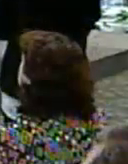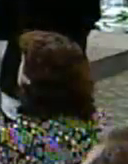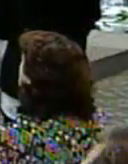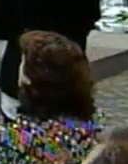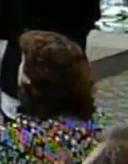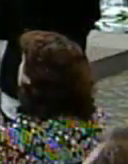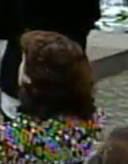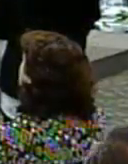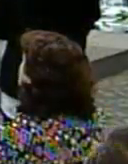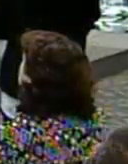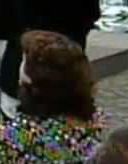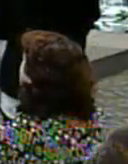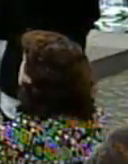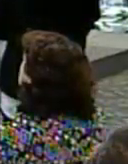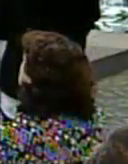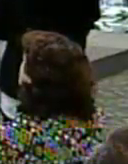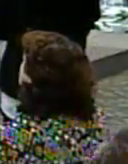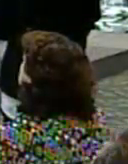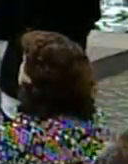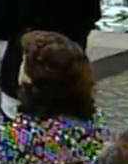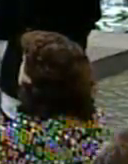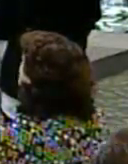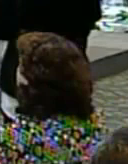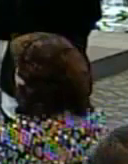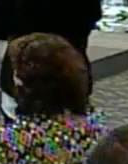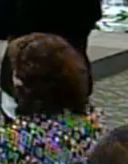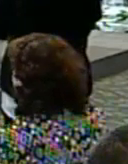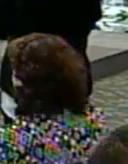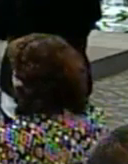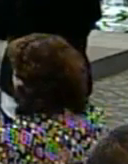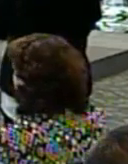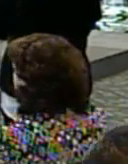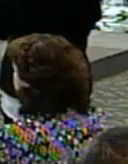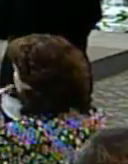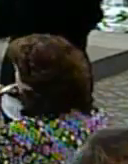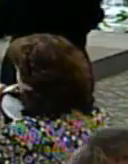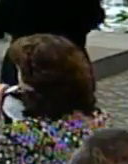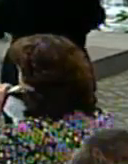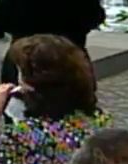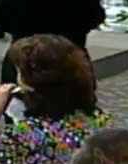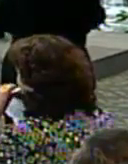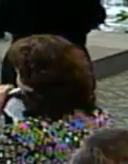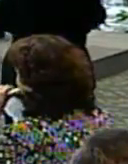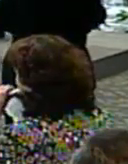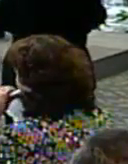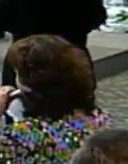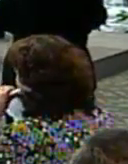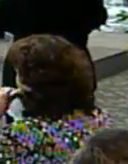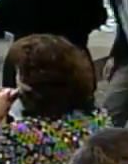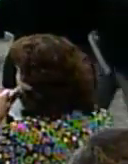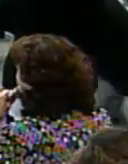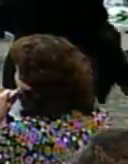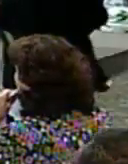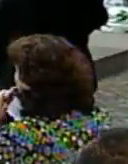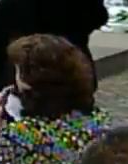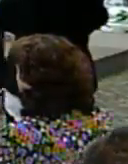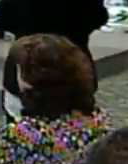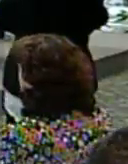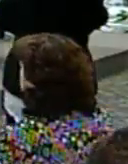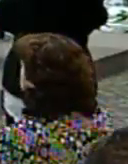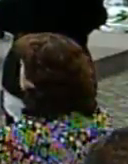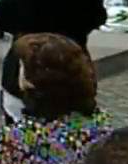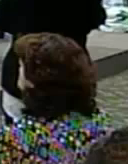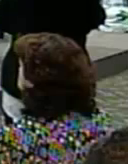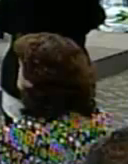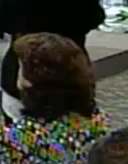Las interrelaciones de los sistemas nacionales de transparencia y anticorrupción bajo la óptica del poder